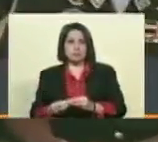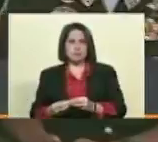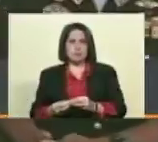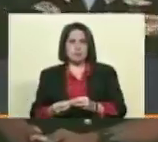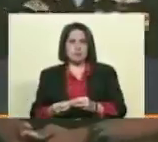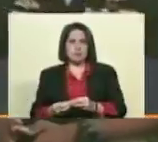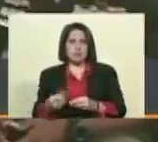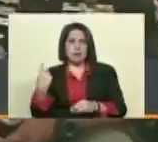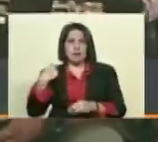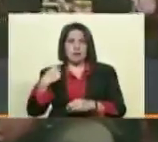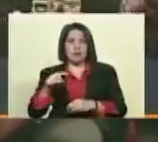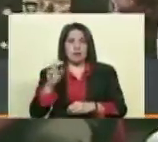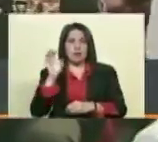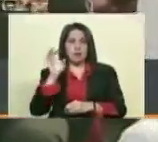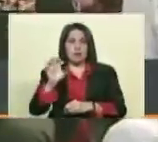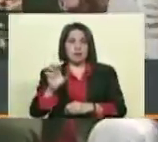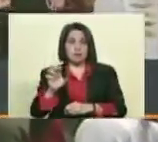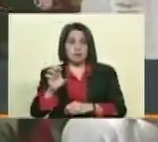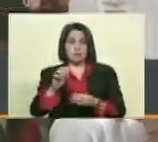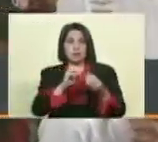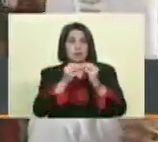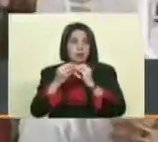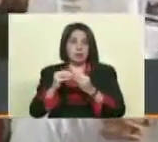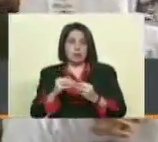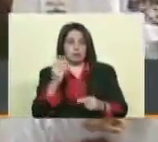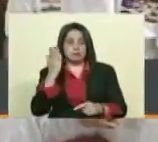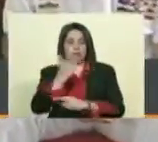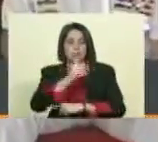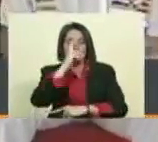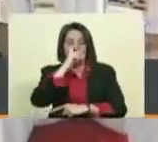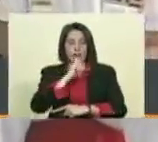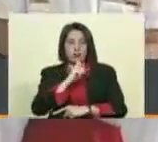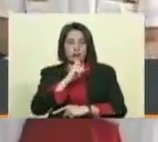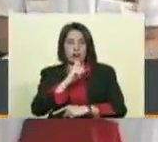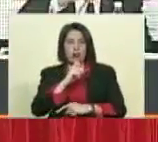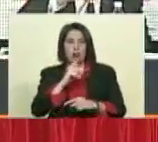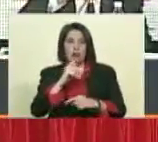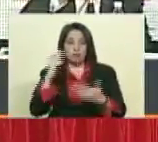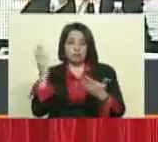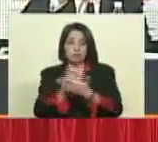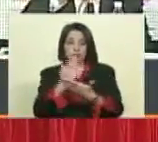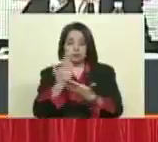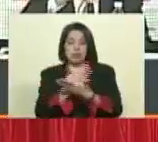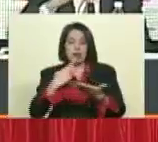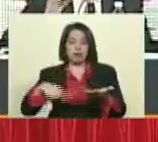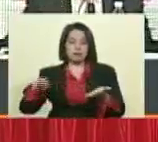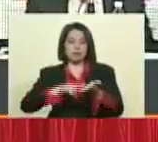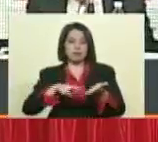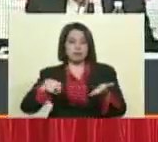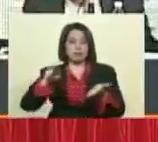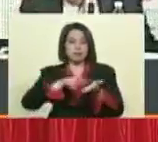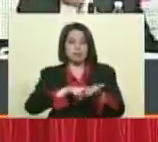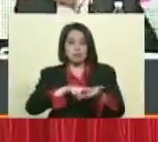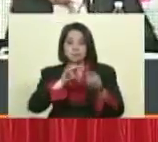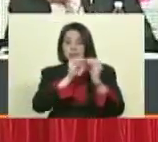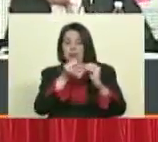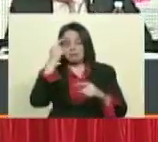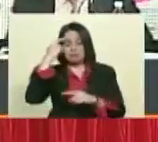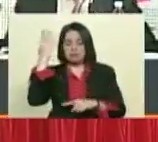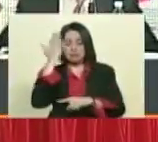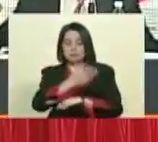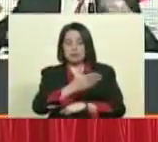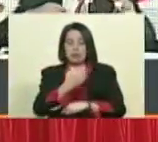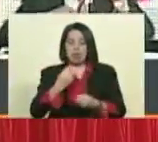que tiene nuestro país, para adaptar las penas de los delitos más recurrentes y para darle a nuestro país justicia y